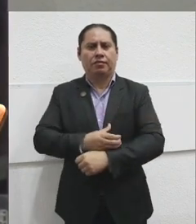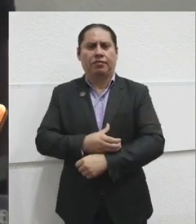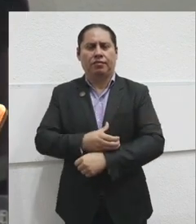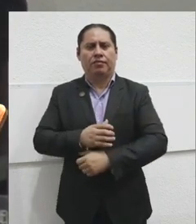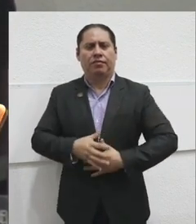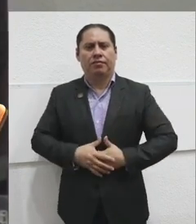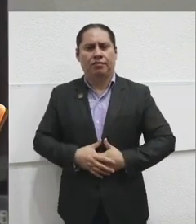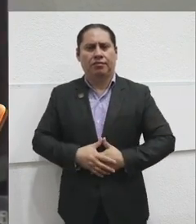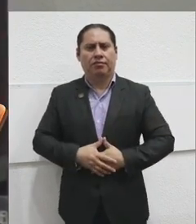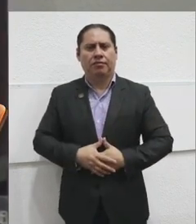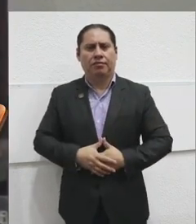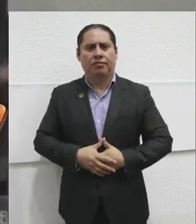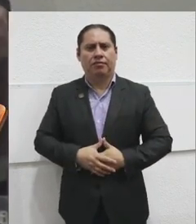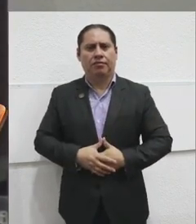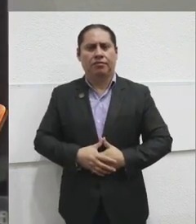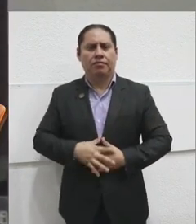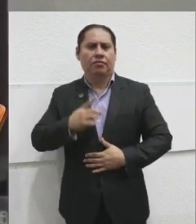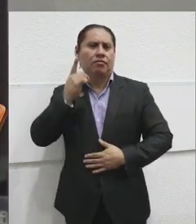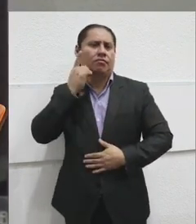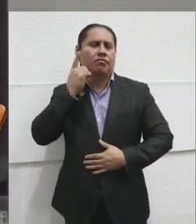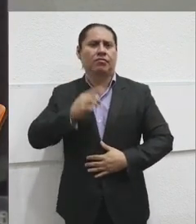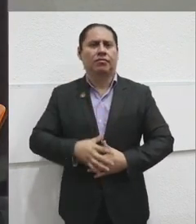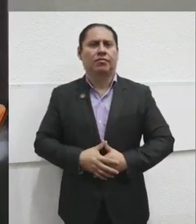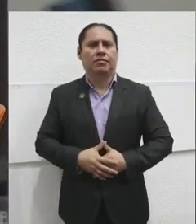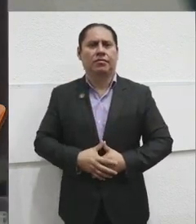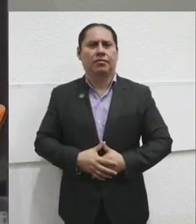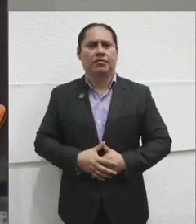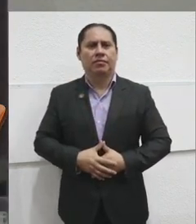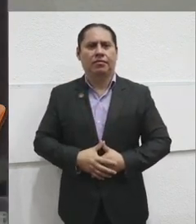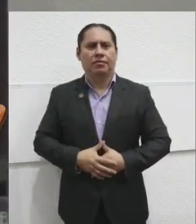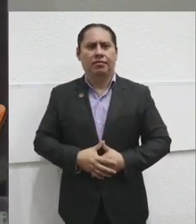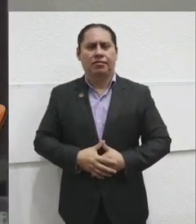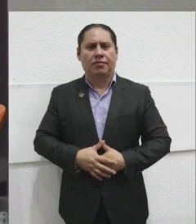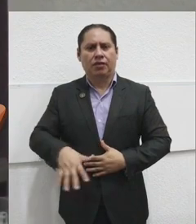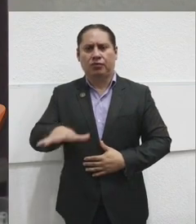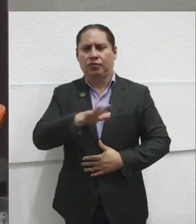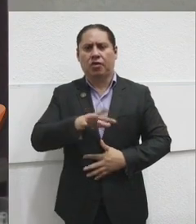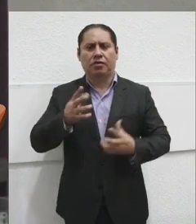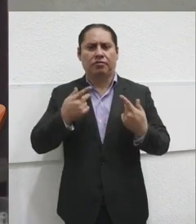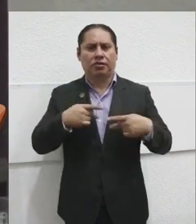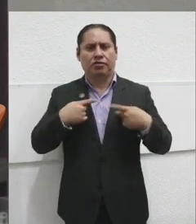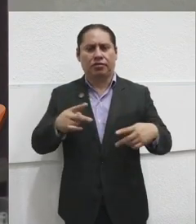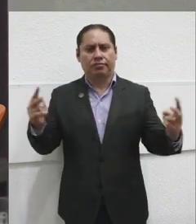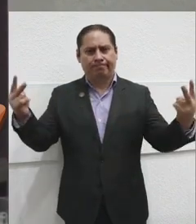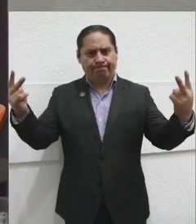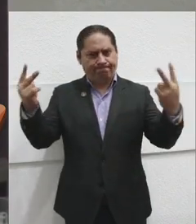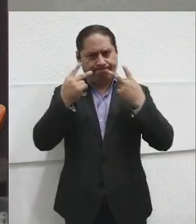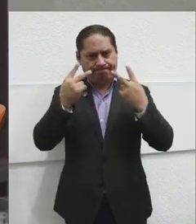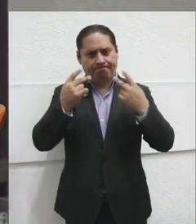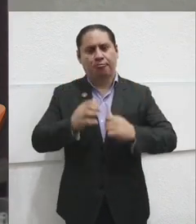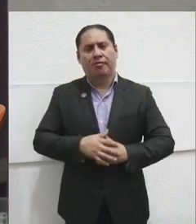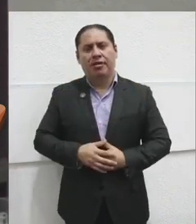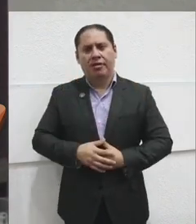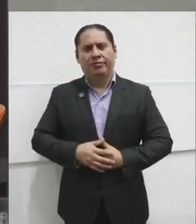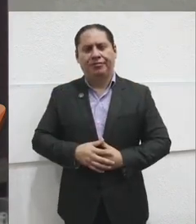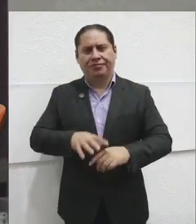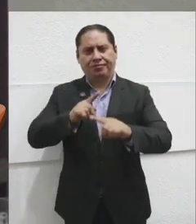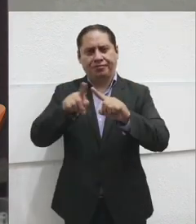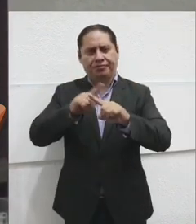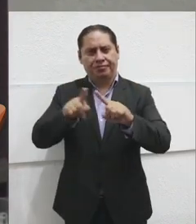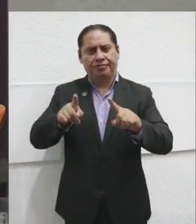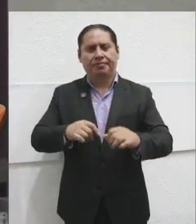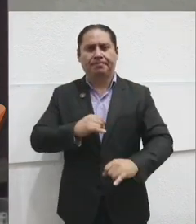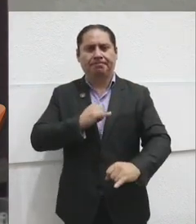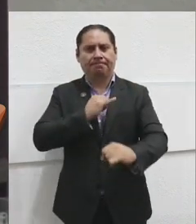y compañeros diputados, al pueblo de Chiapas, a quienes nos siguen por las